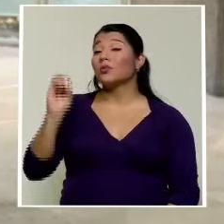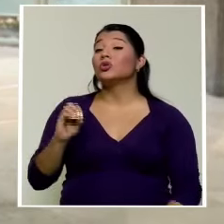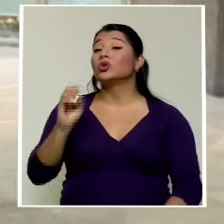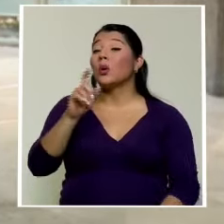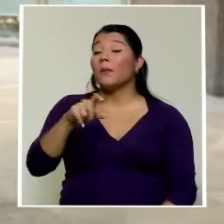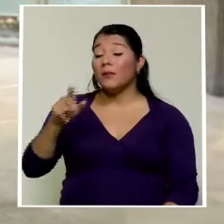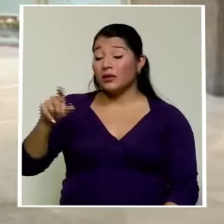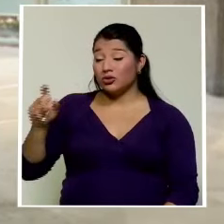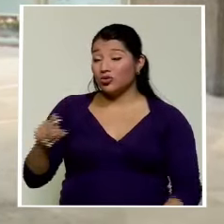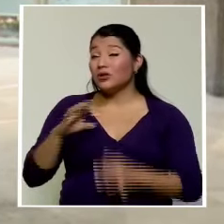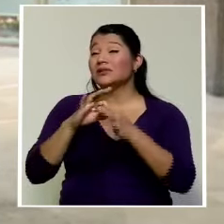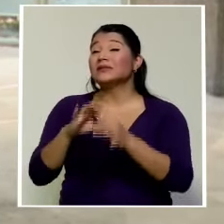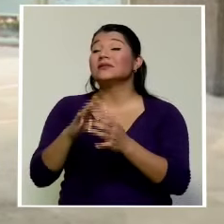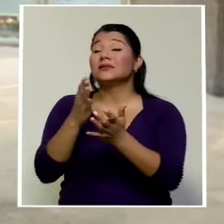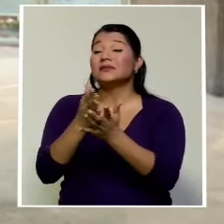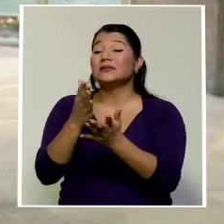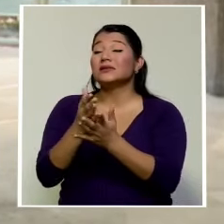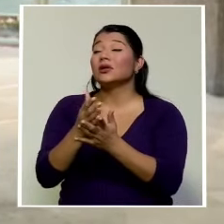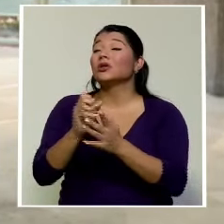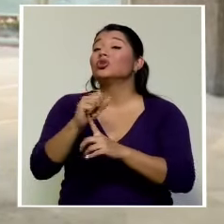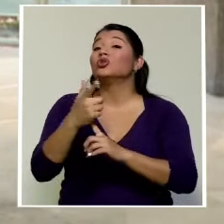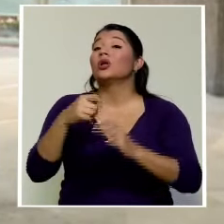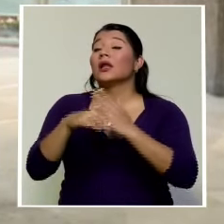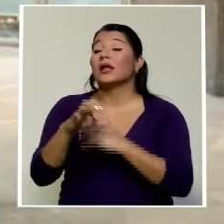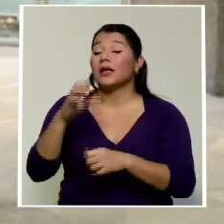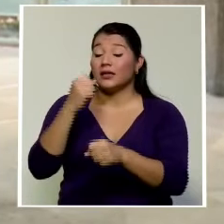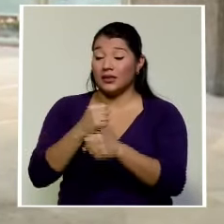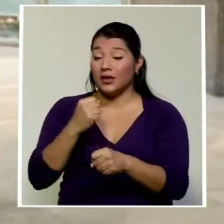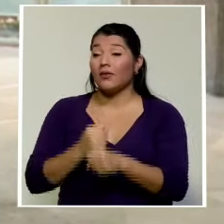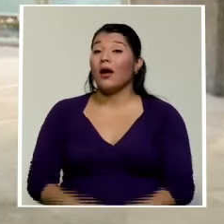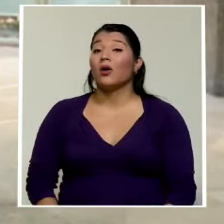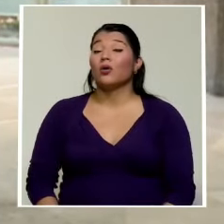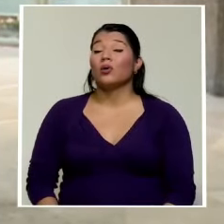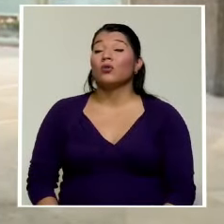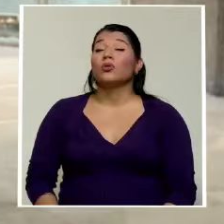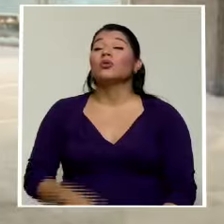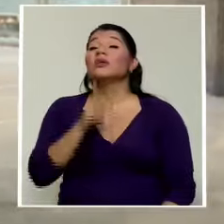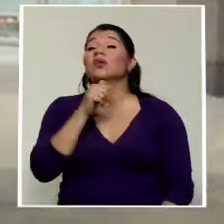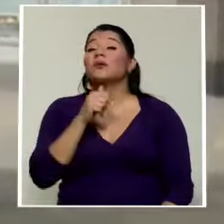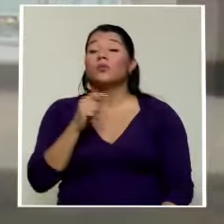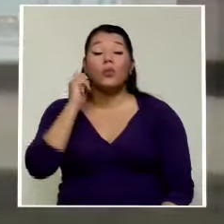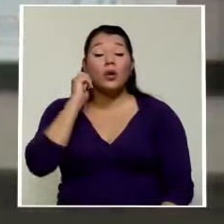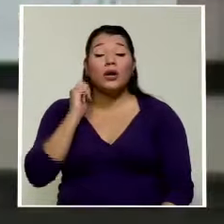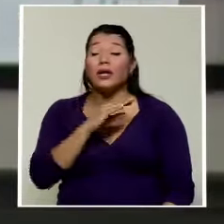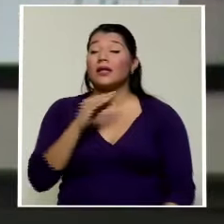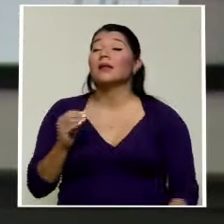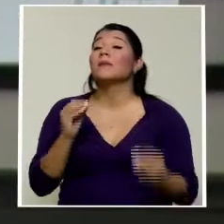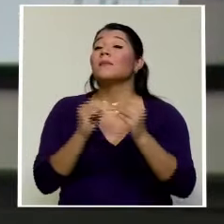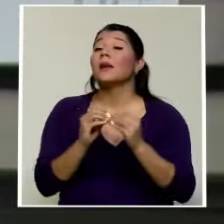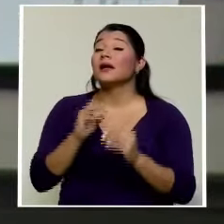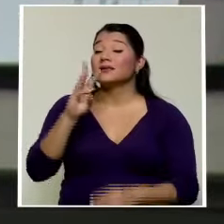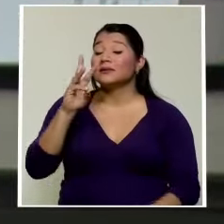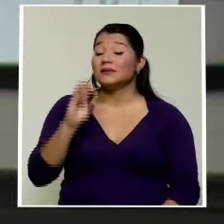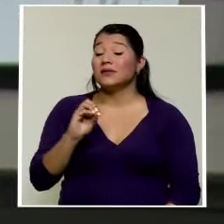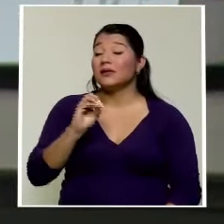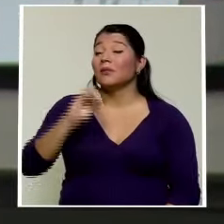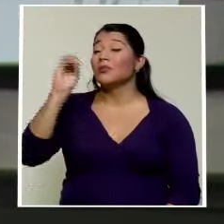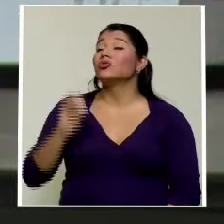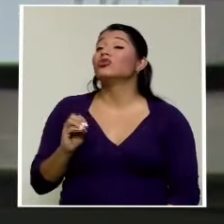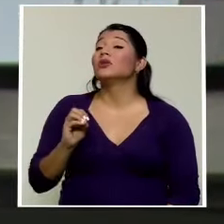víctimas de hostigamiento sexual en el empleo y la docencia son mujeres y más del 50%